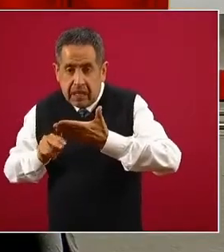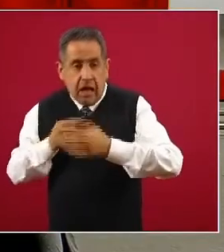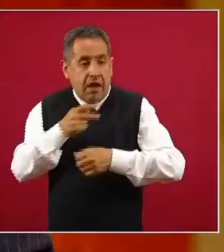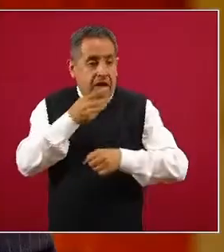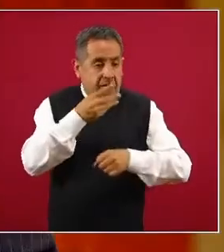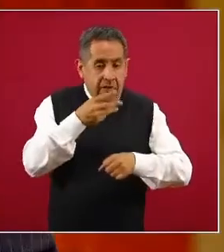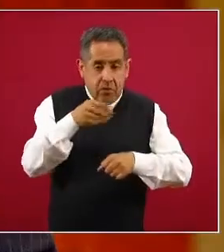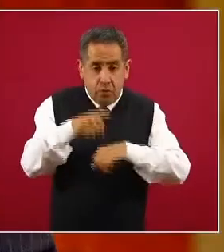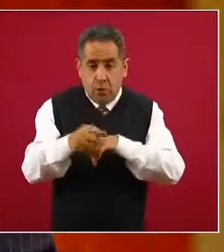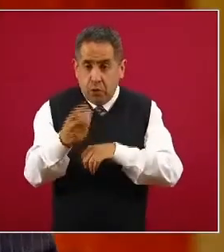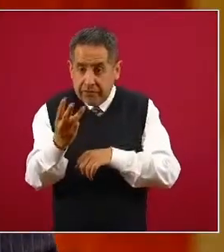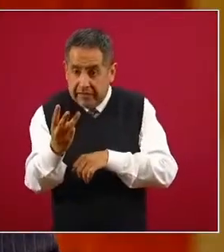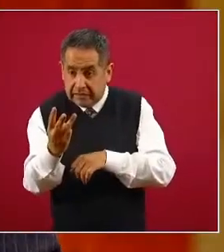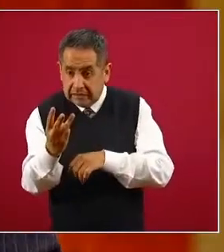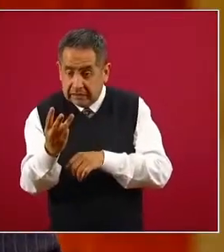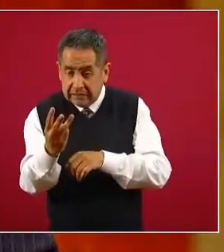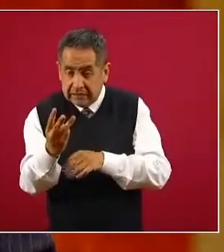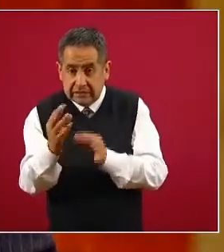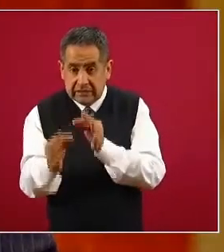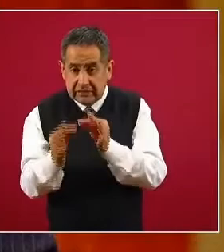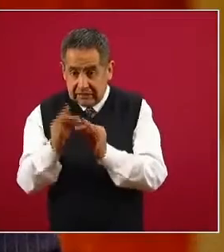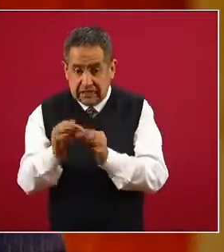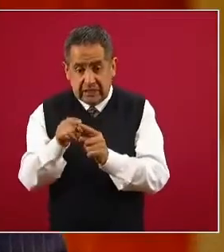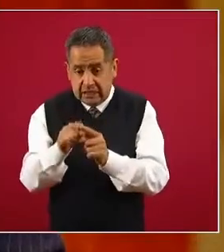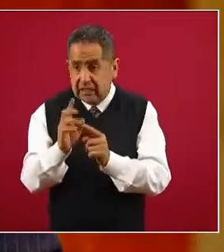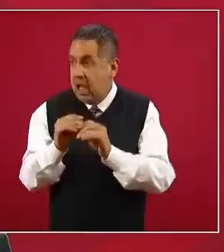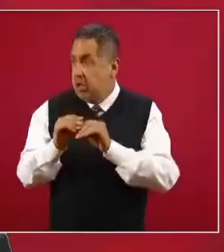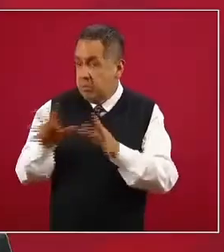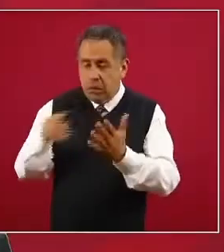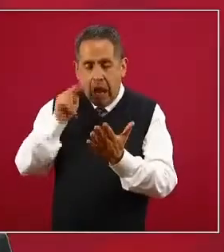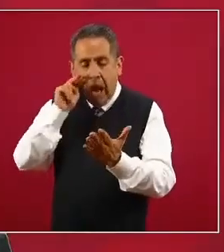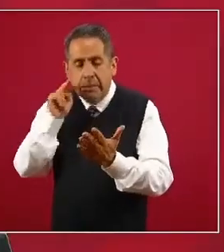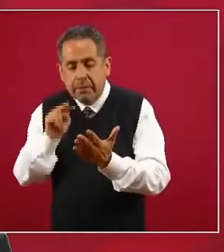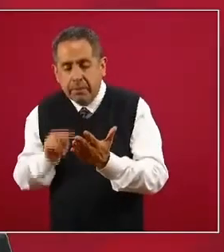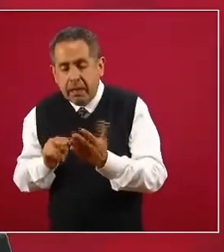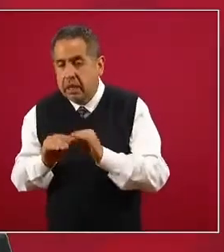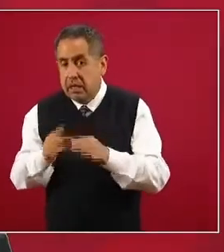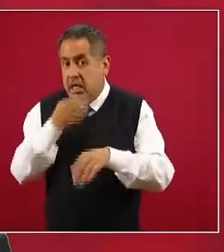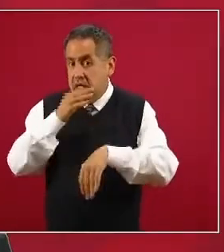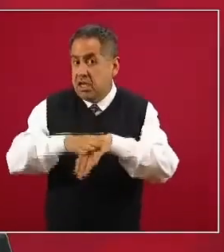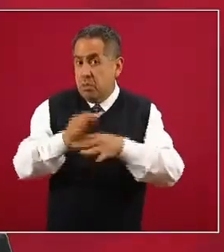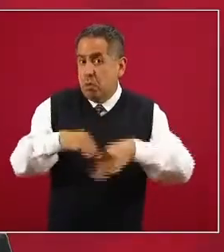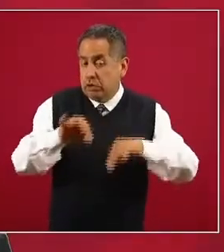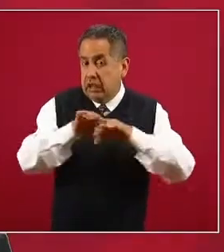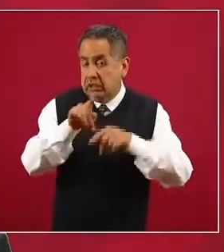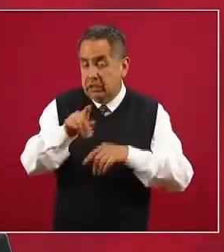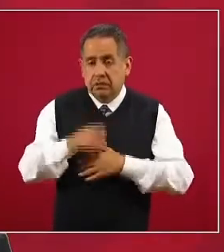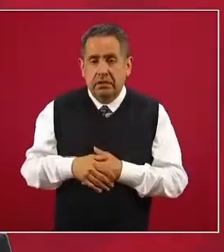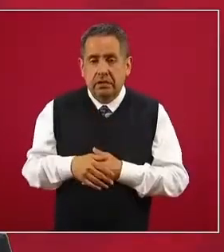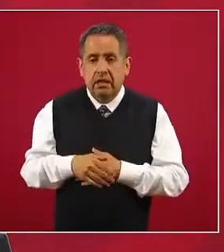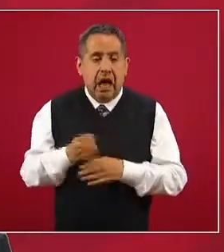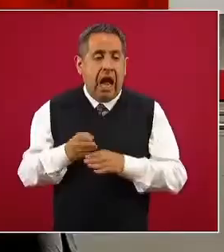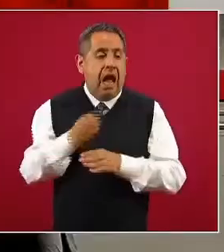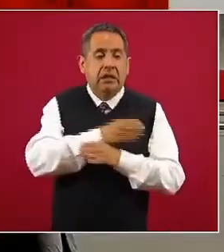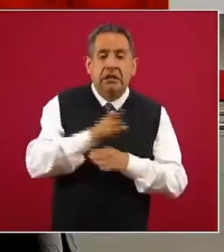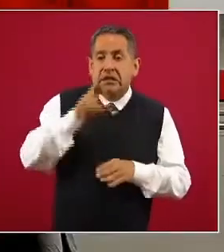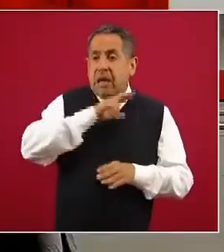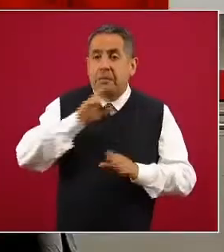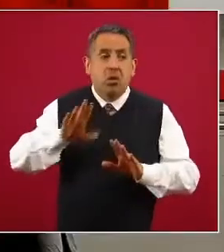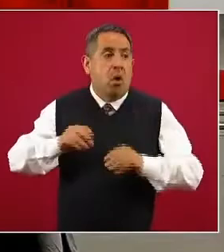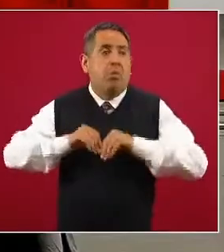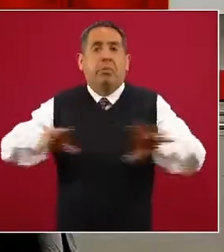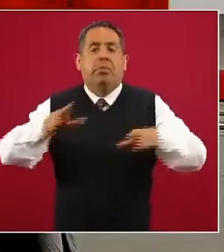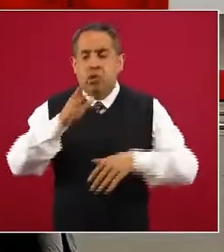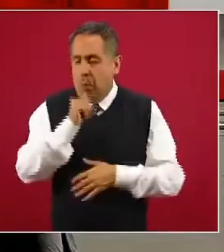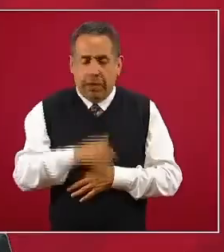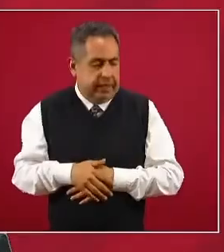fase 3. Fase 3. Esto es importantísimo tenerlo presente porque no se pueden anticipar vísperas.